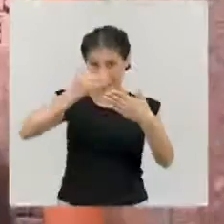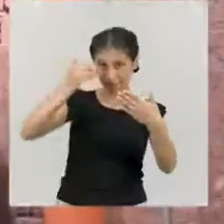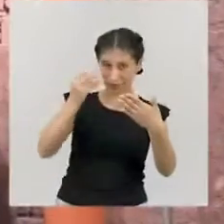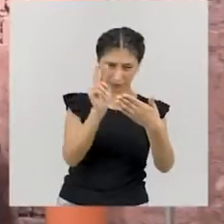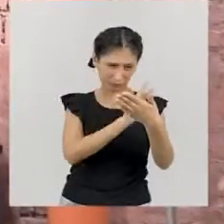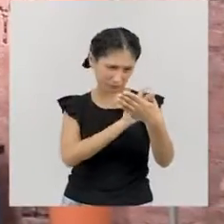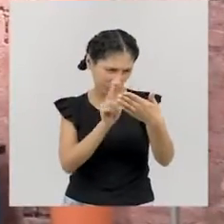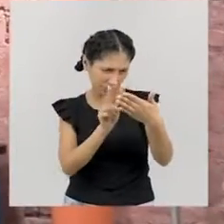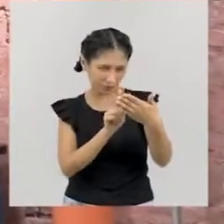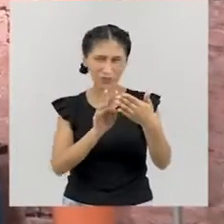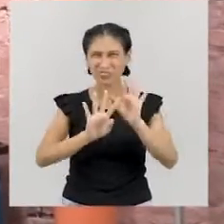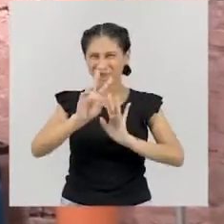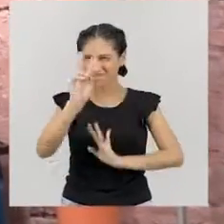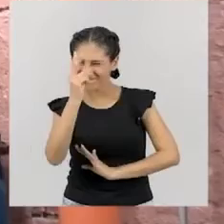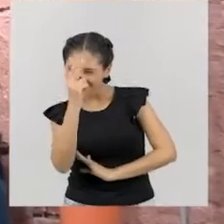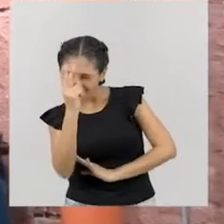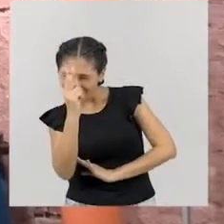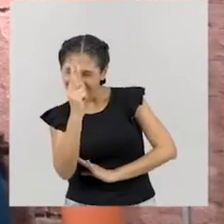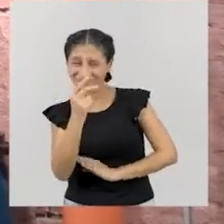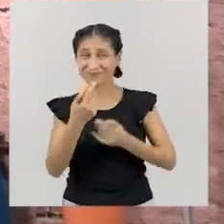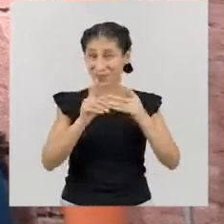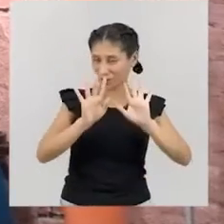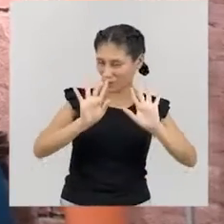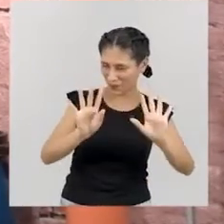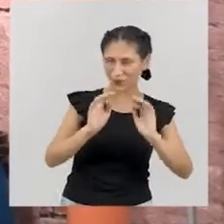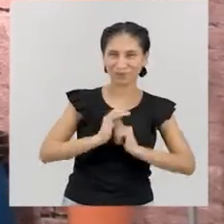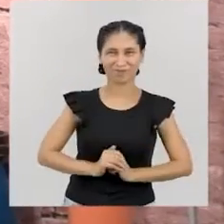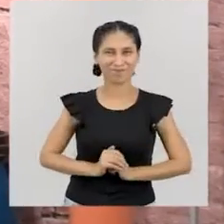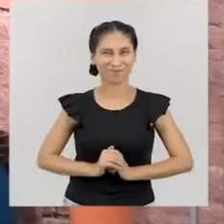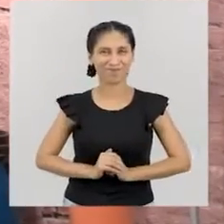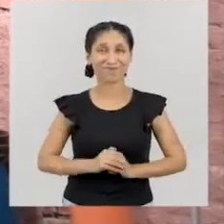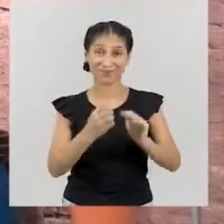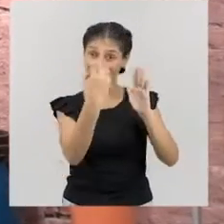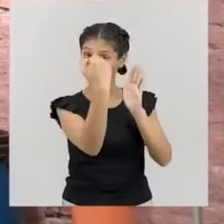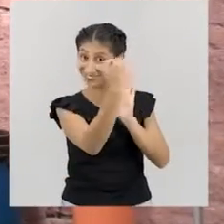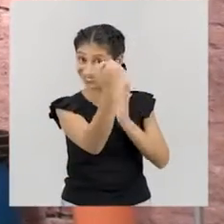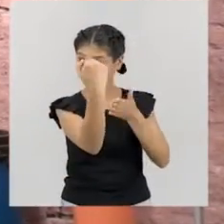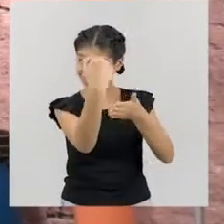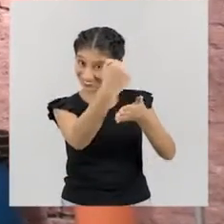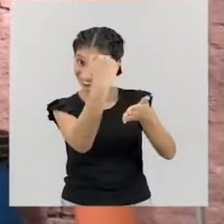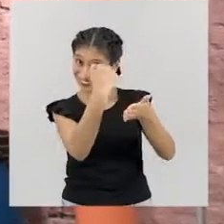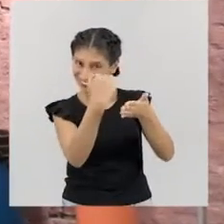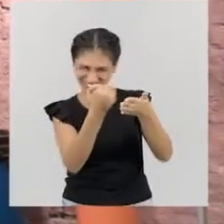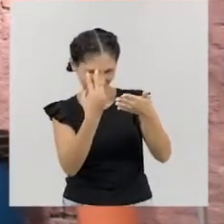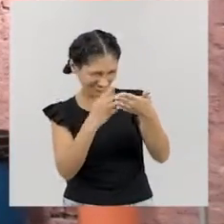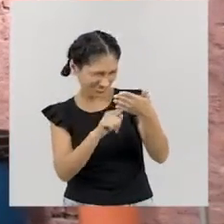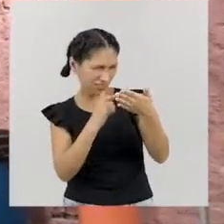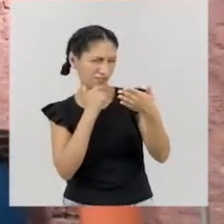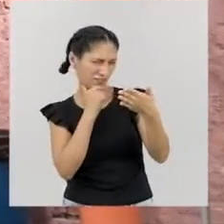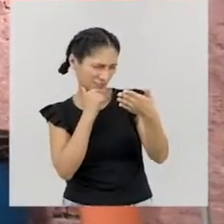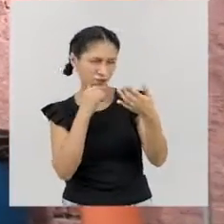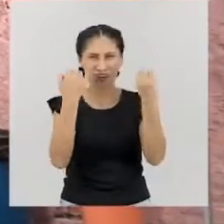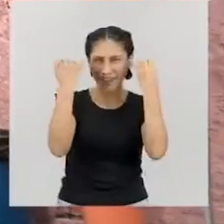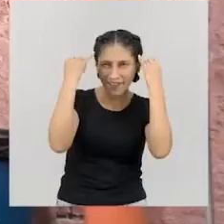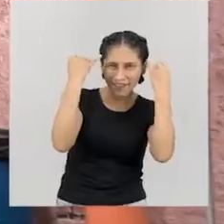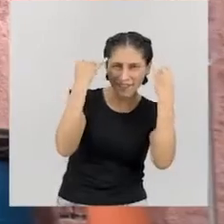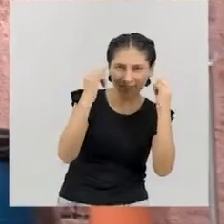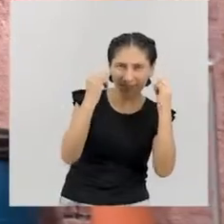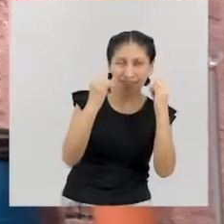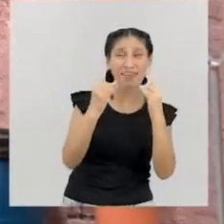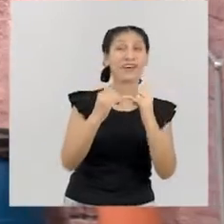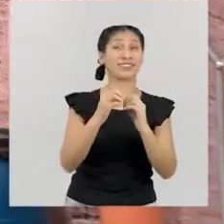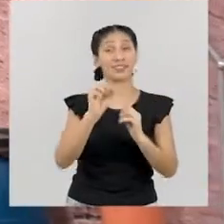anteriores. Y para evitar que se confundan todas y todos, estas alternativas corresponden a las ideas secundarias del